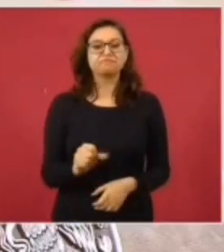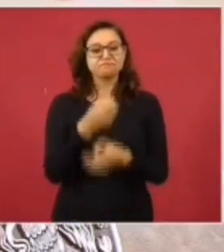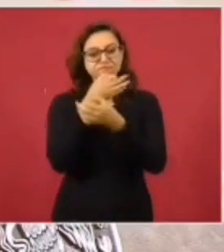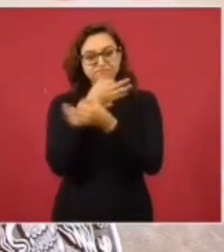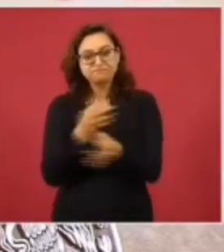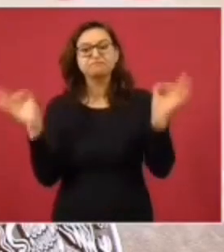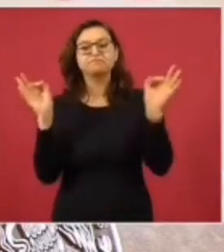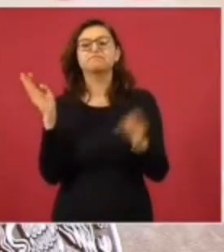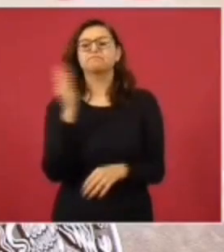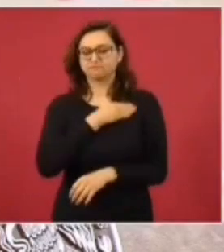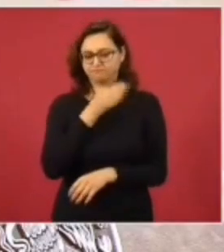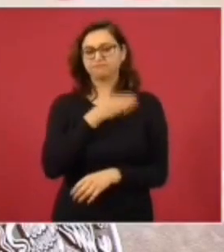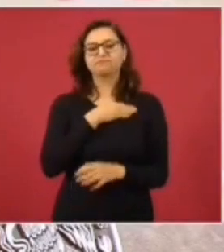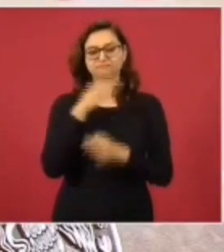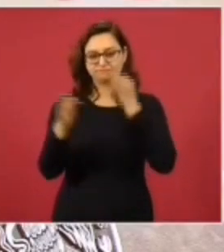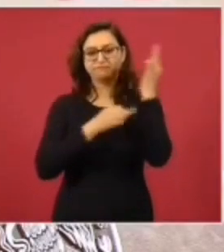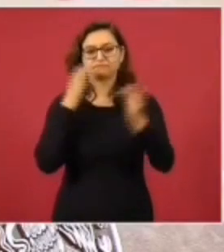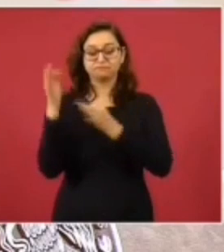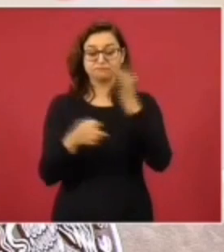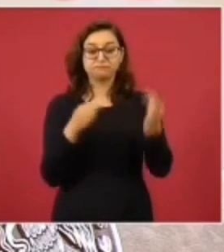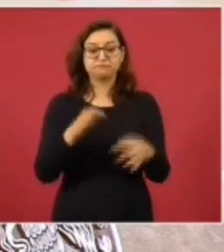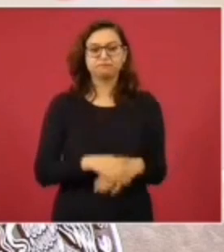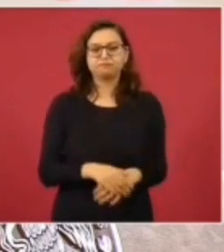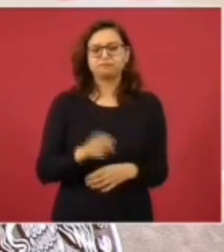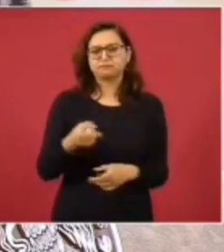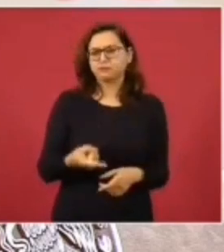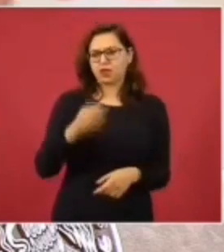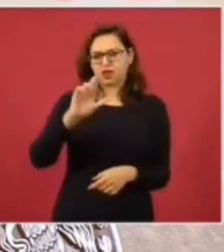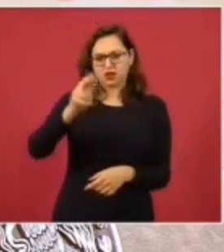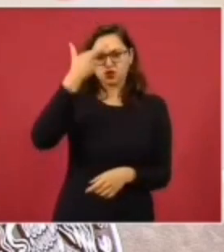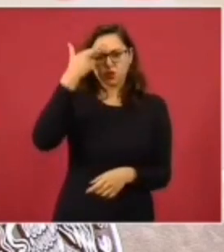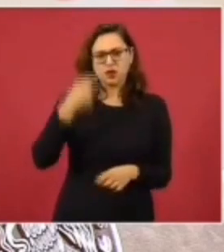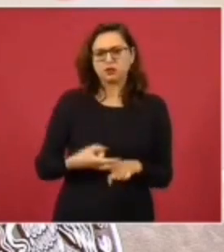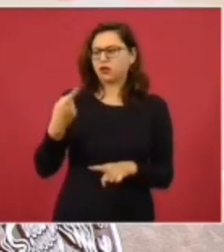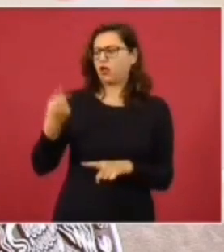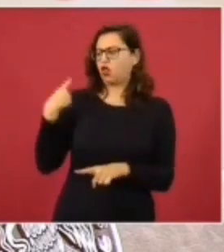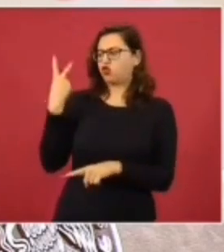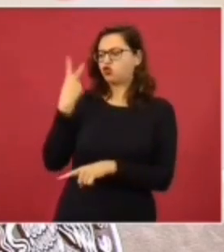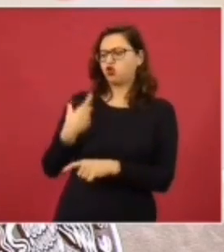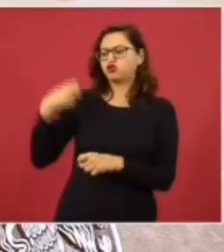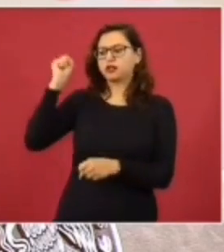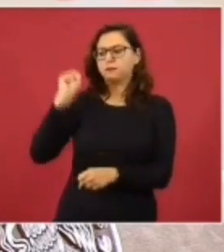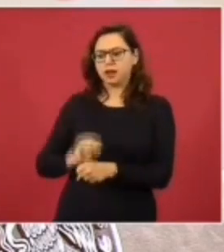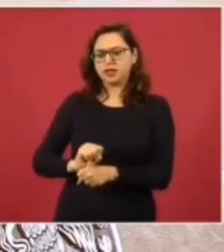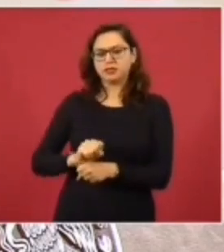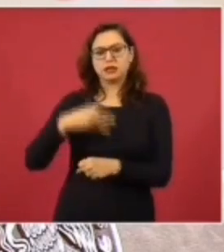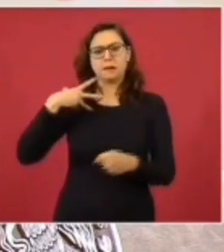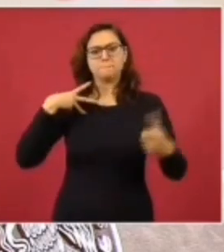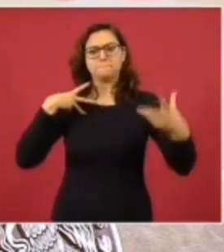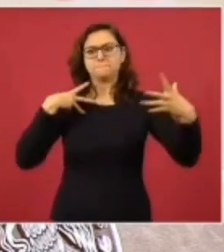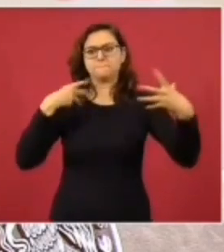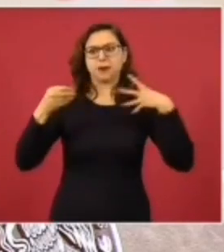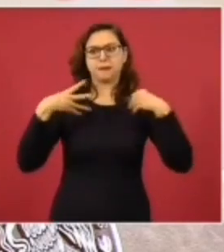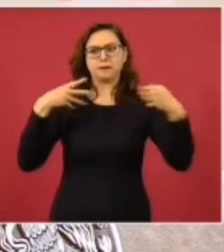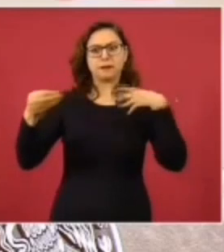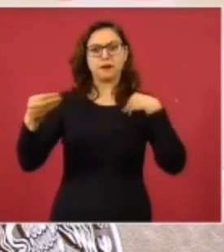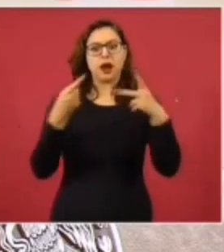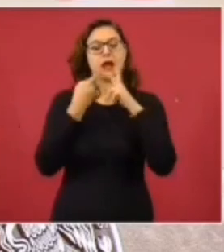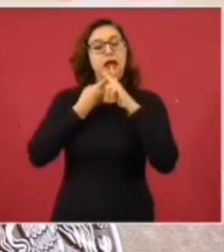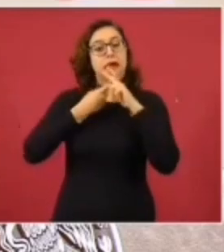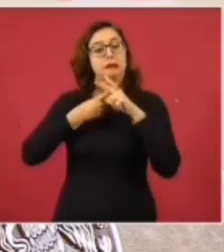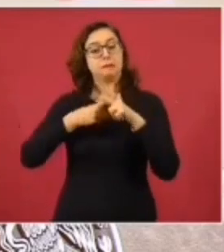Pese al alza de contagios de la cuarta ola de COVID, el gobierno ha defendido su gestión de la crisis sanitaria. Además,